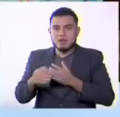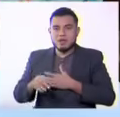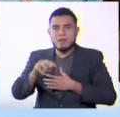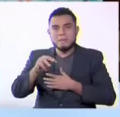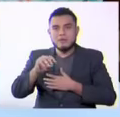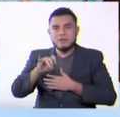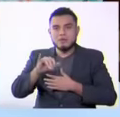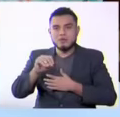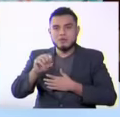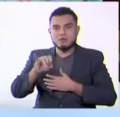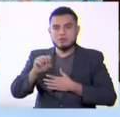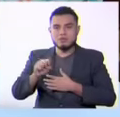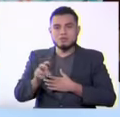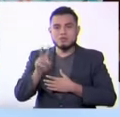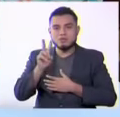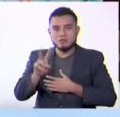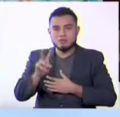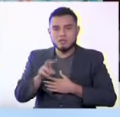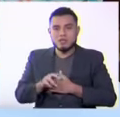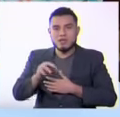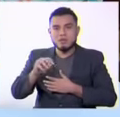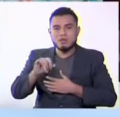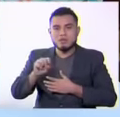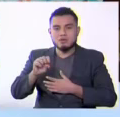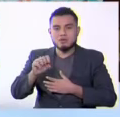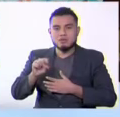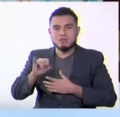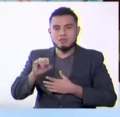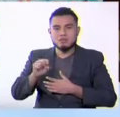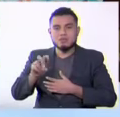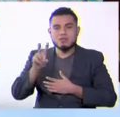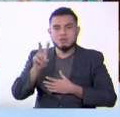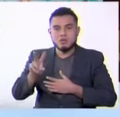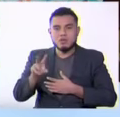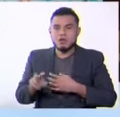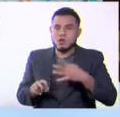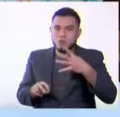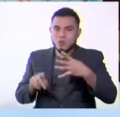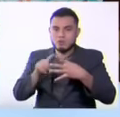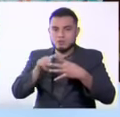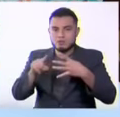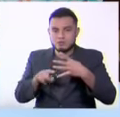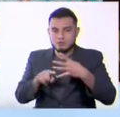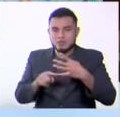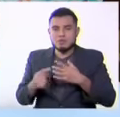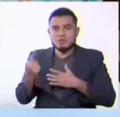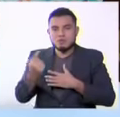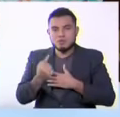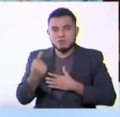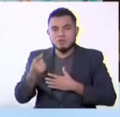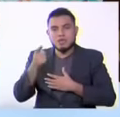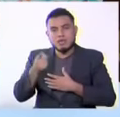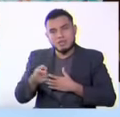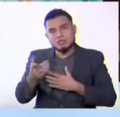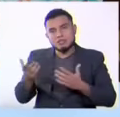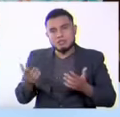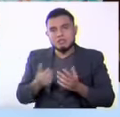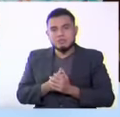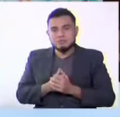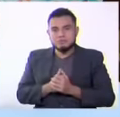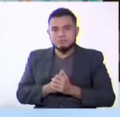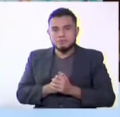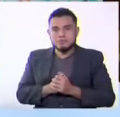2. En la meiosis 2 también ocurren las 4 fases, solamente que a esta pues se